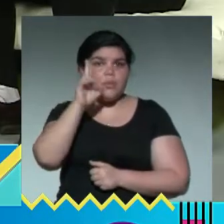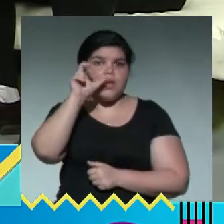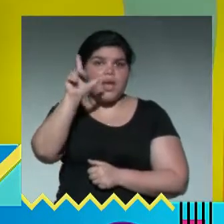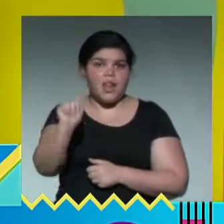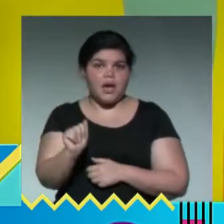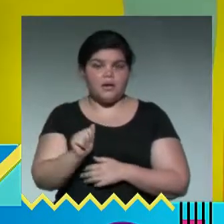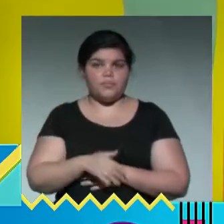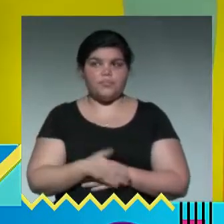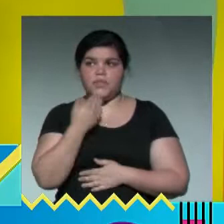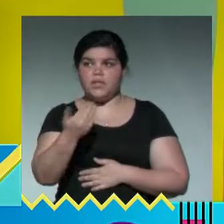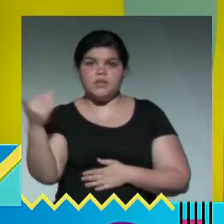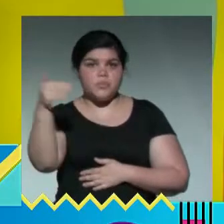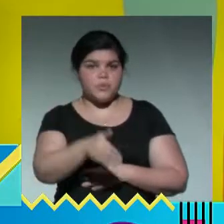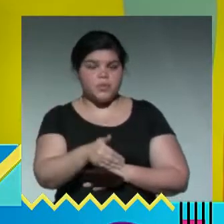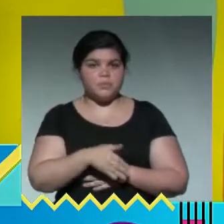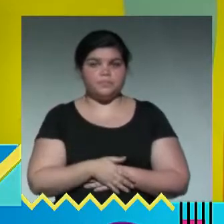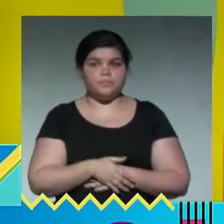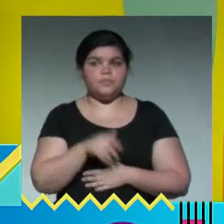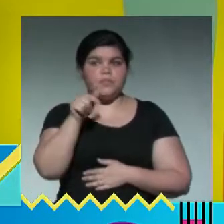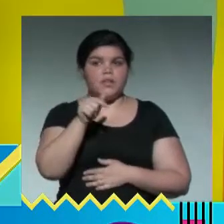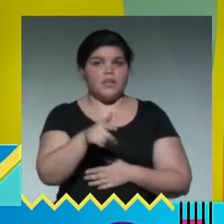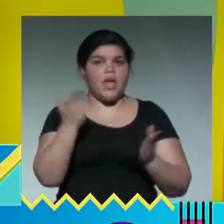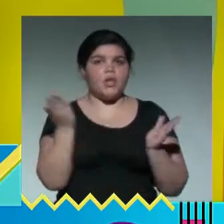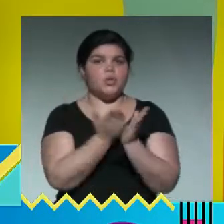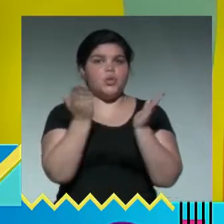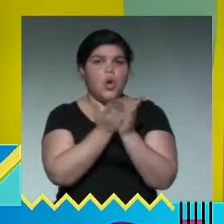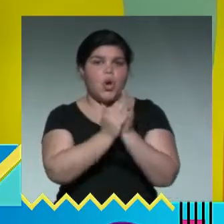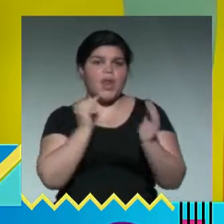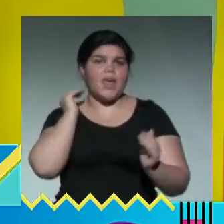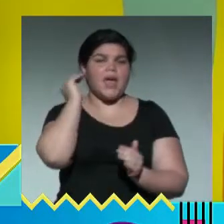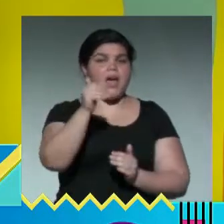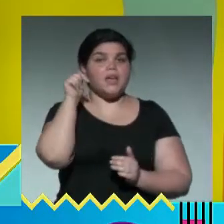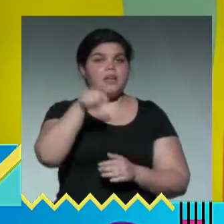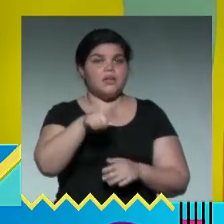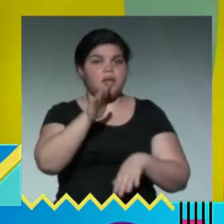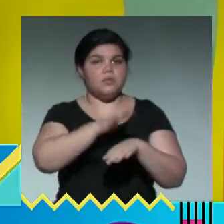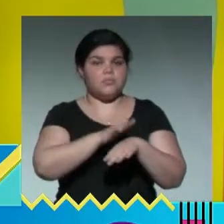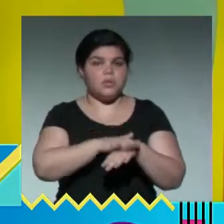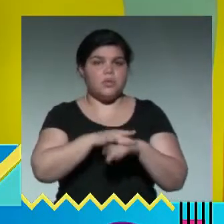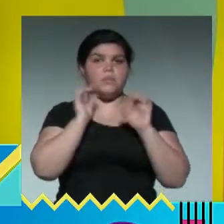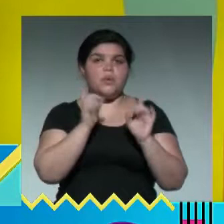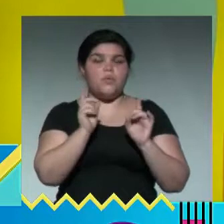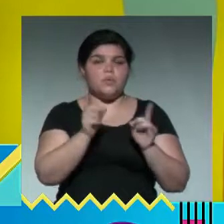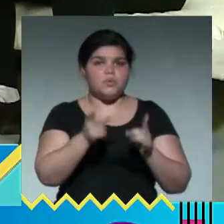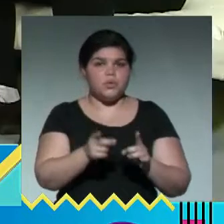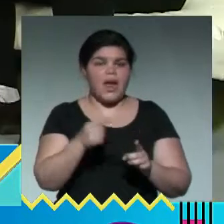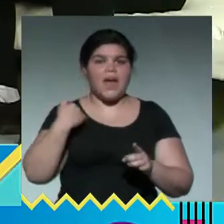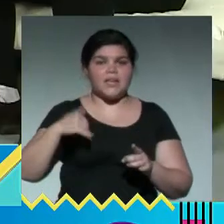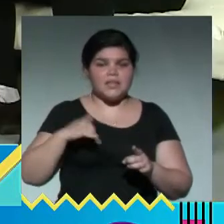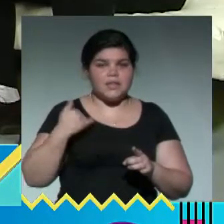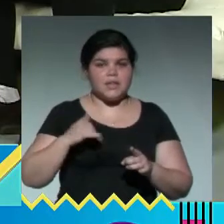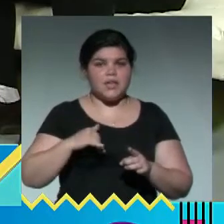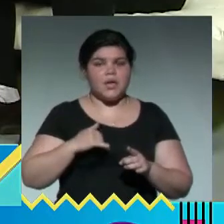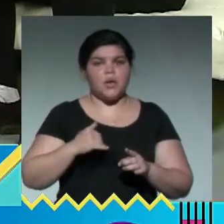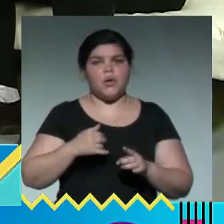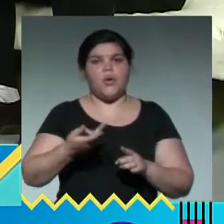muchas gracias por estar presente. Ella es magíster en Historia, profesora de la Cátedra de Historia Argentina, Virreinal e Independiente, de